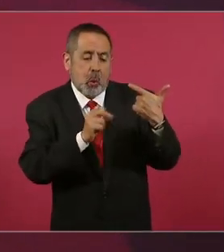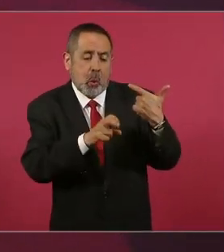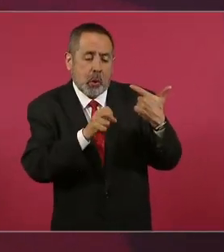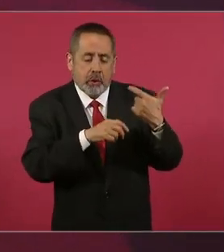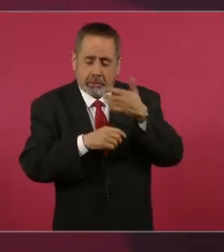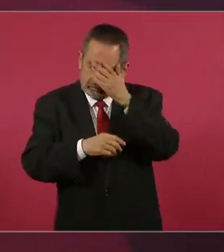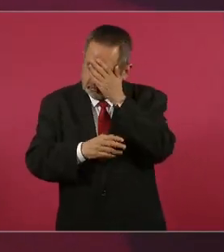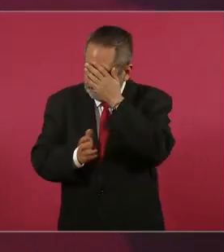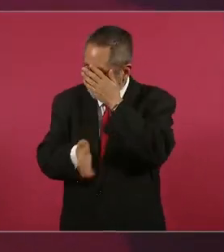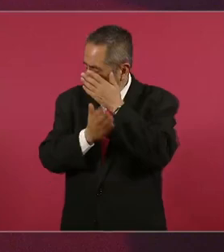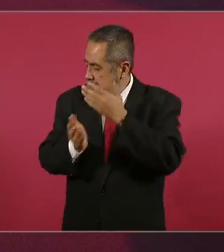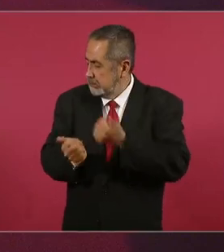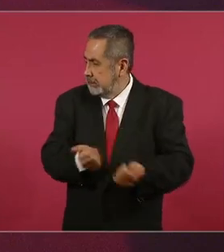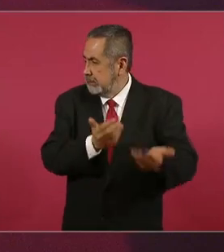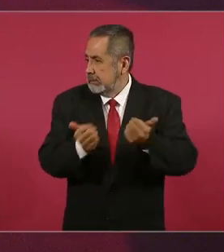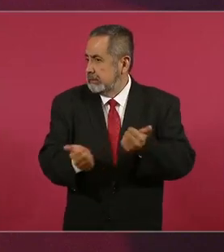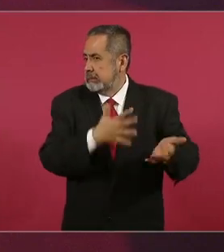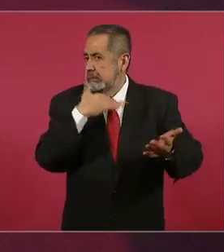¿cómo